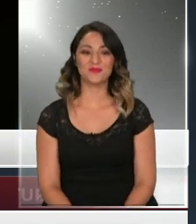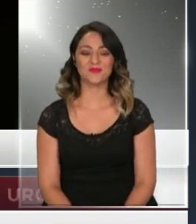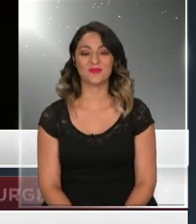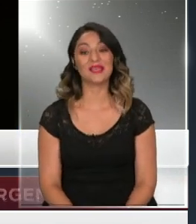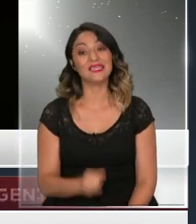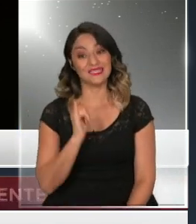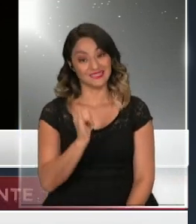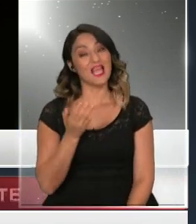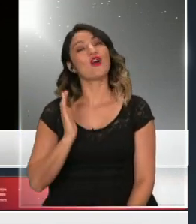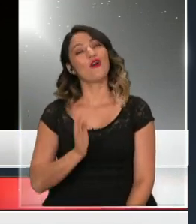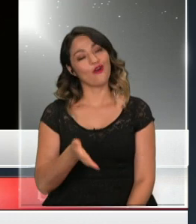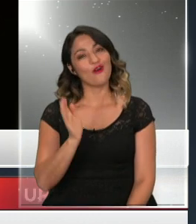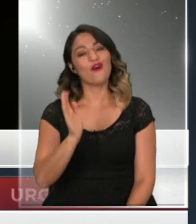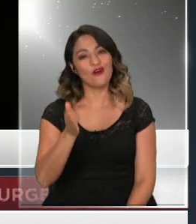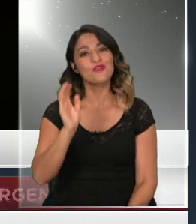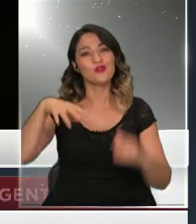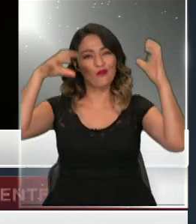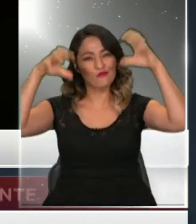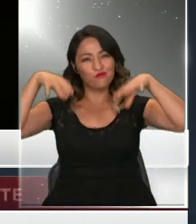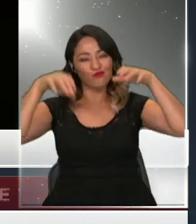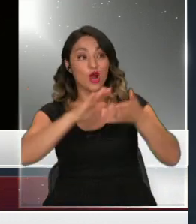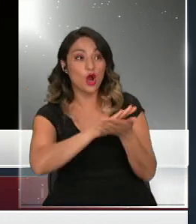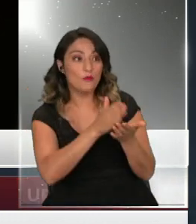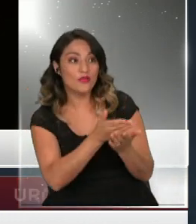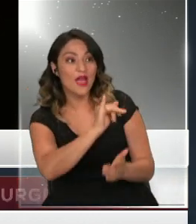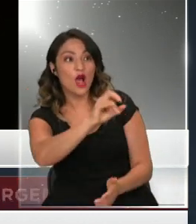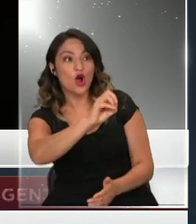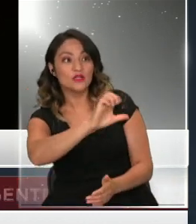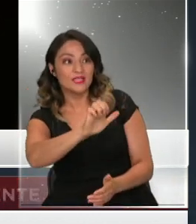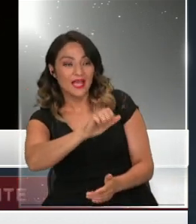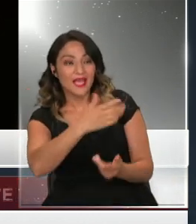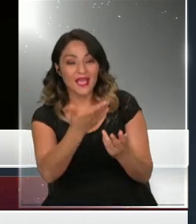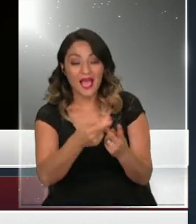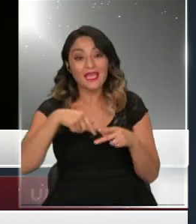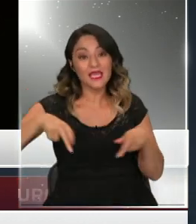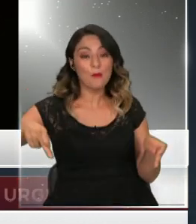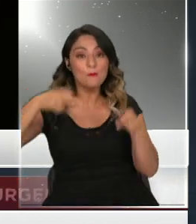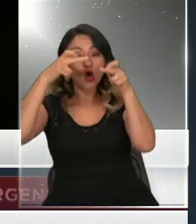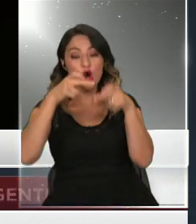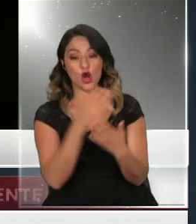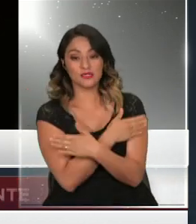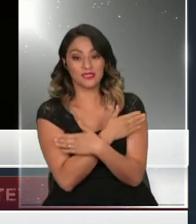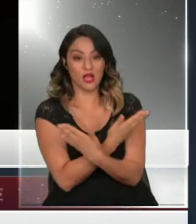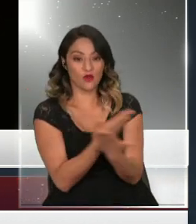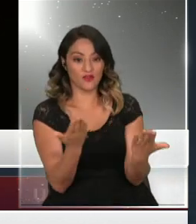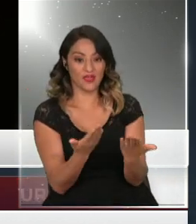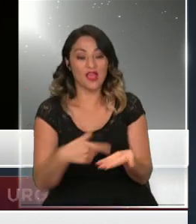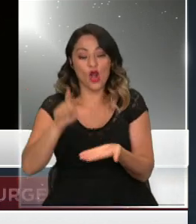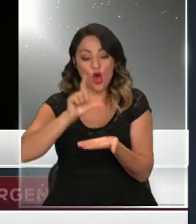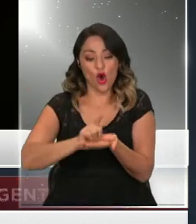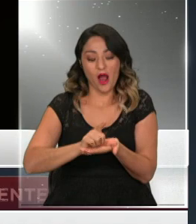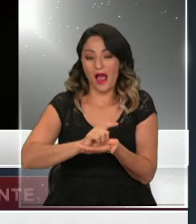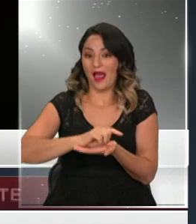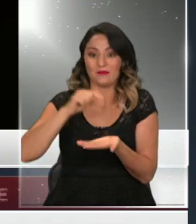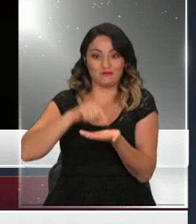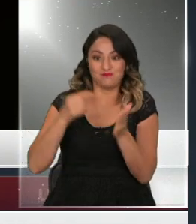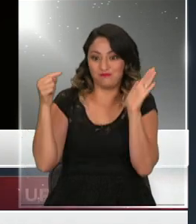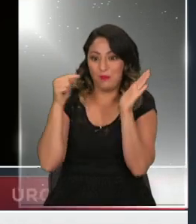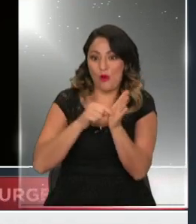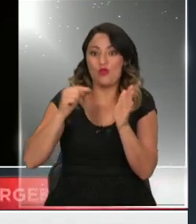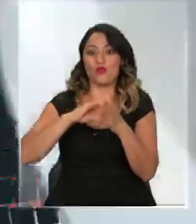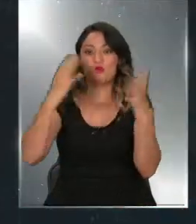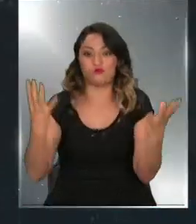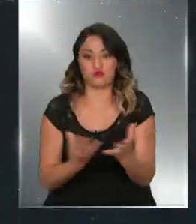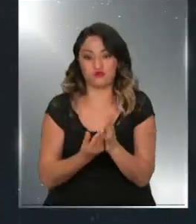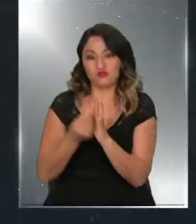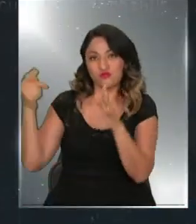Bueno, sigue lloviendo, Andrea. ¿Cómo estás, José Luis? Aprovecho de saludarlos desde Pucón, la capital mundial del eclipse. Pero saben que nosotros